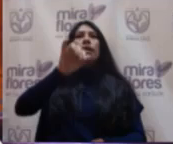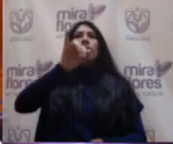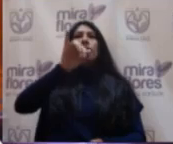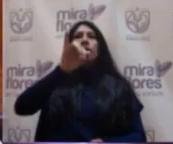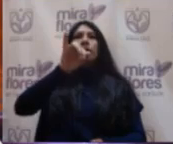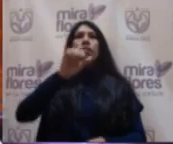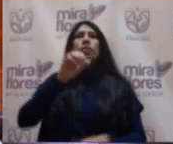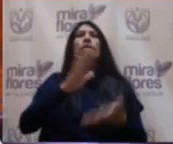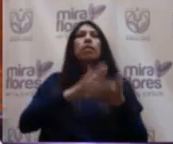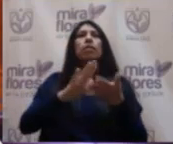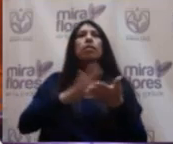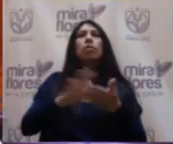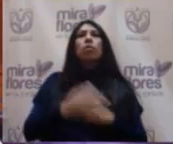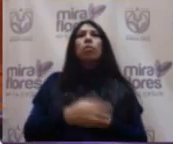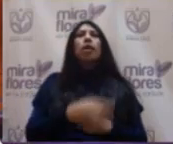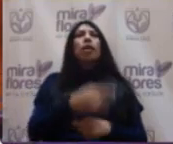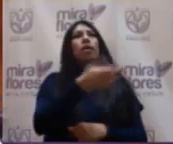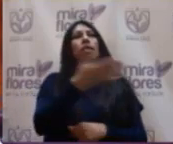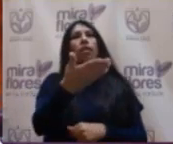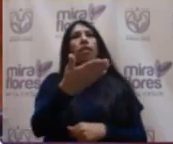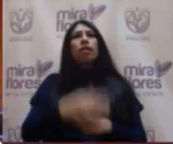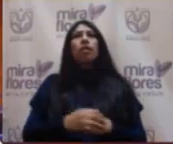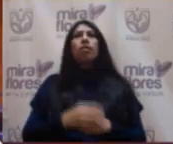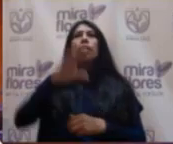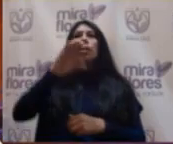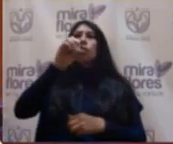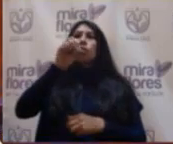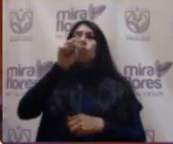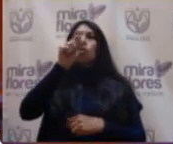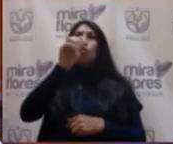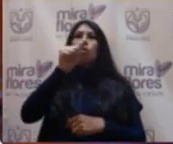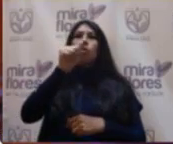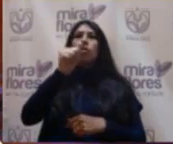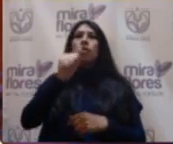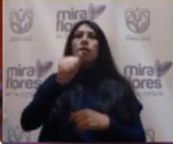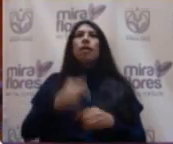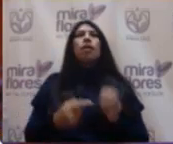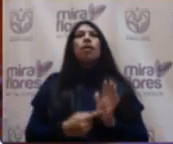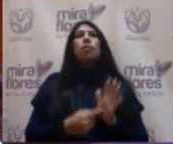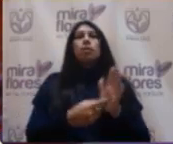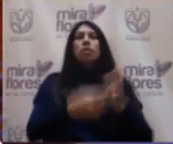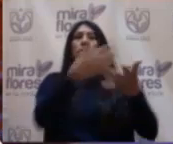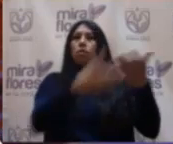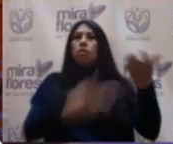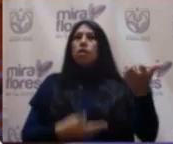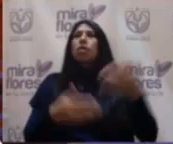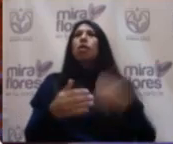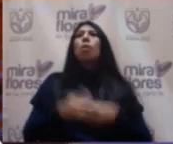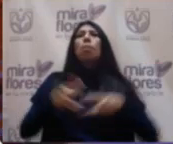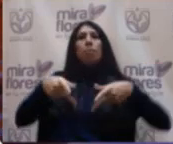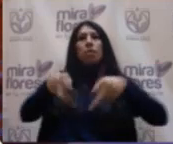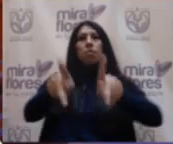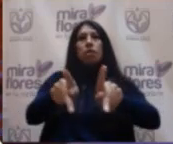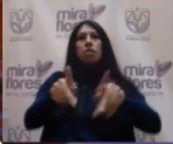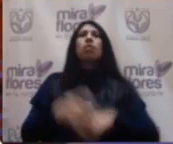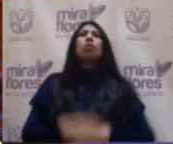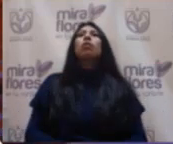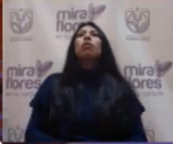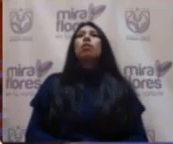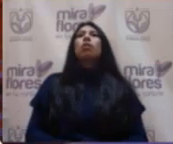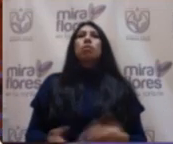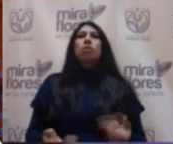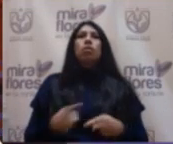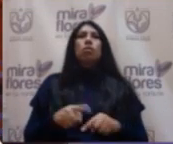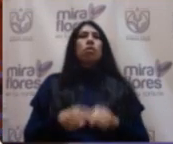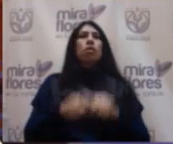Orlando. En el caso del señor Costa, él ha presentado una solicitud de licencia que después vamos a ver, ¿no? Hay que tener en cuenta